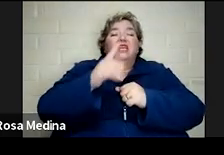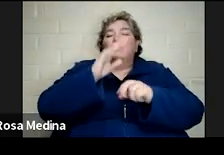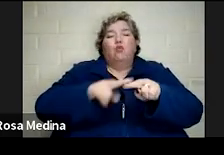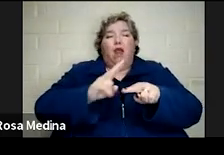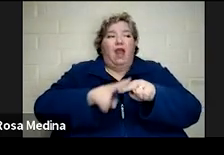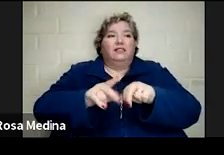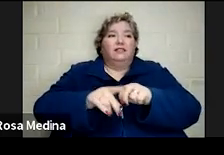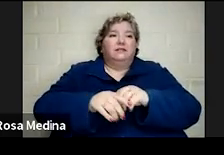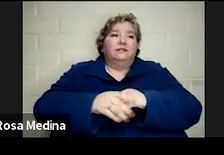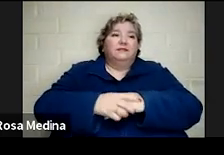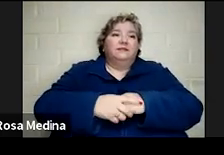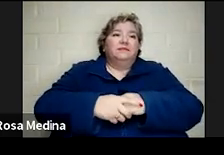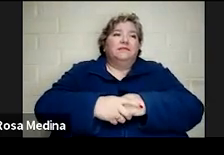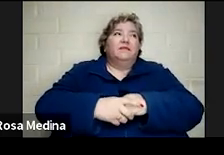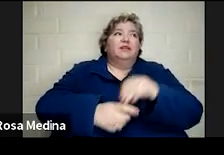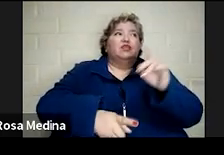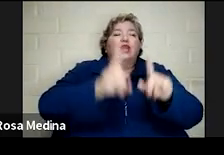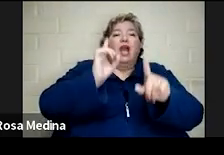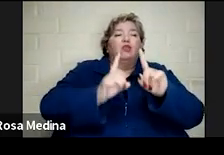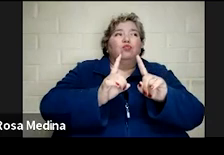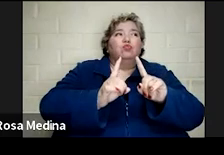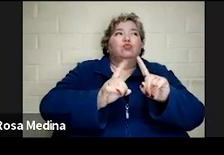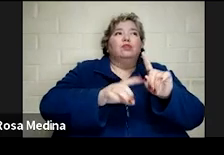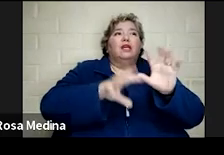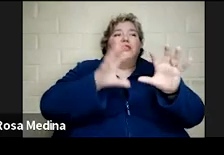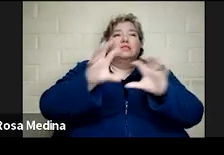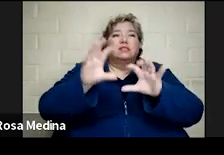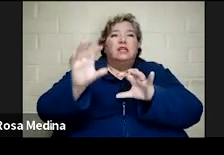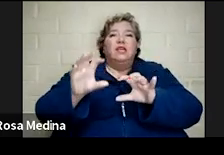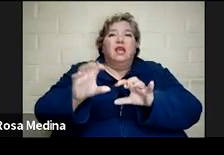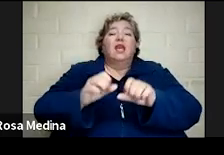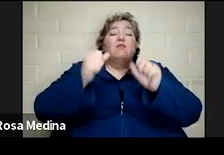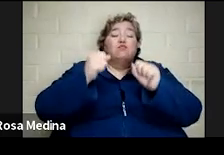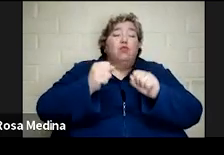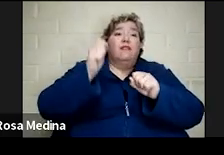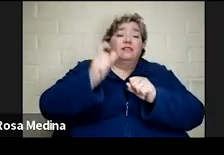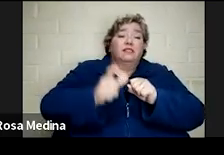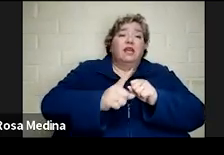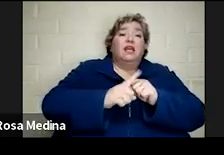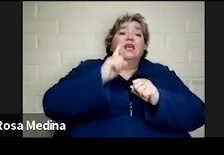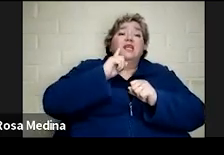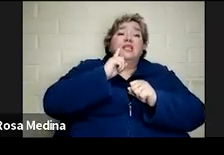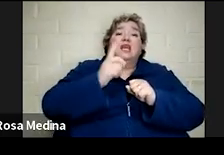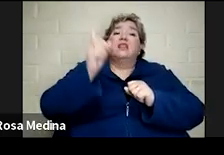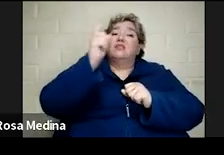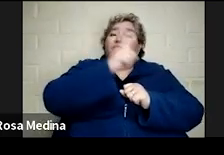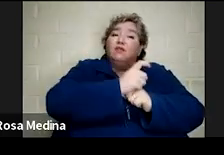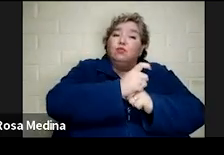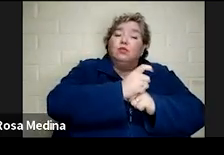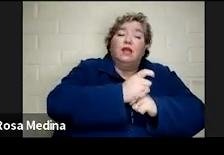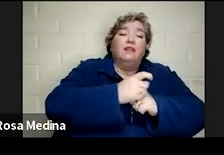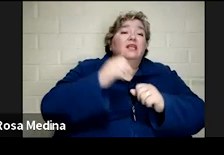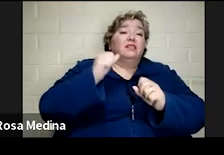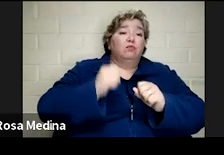decir que son señales nomás, porque pueden ser que estos niños tengan dificultades, pero después igual logren desarrollarse, si vemos su trayectoria del